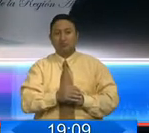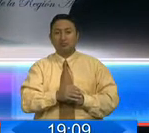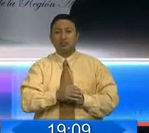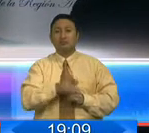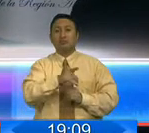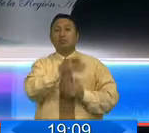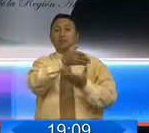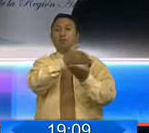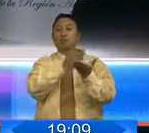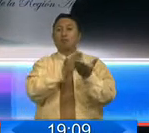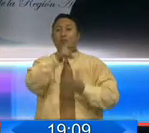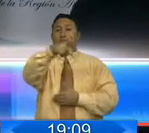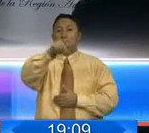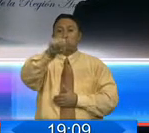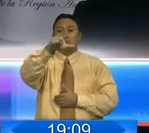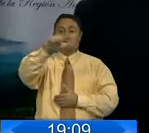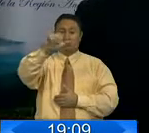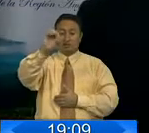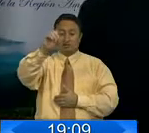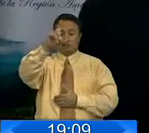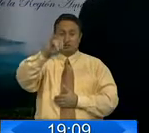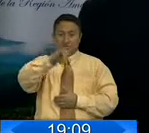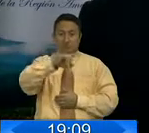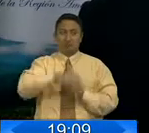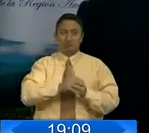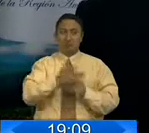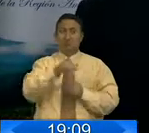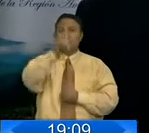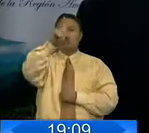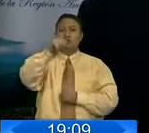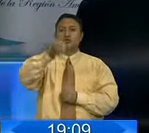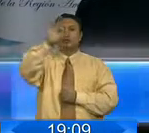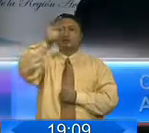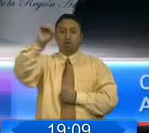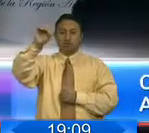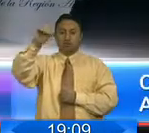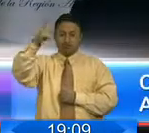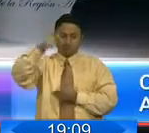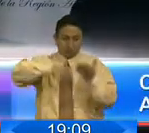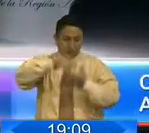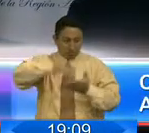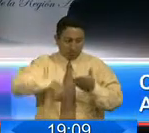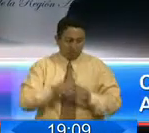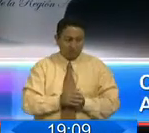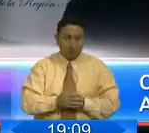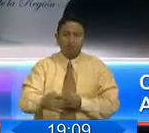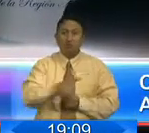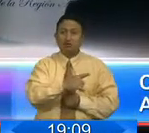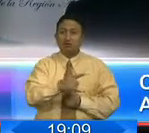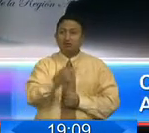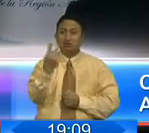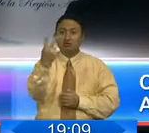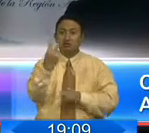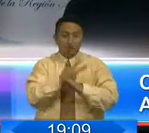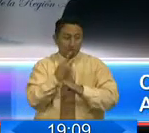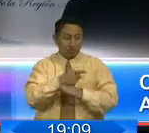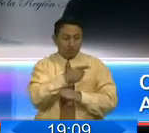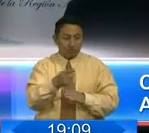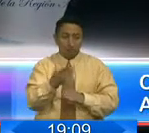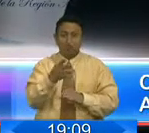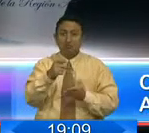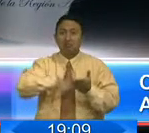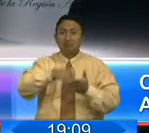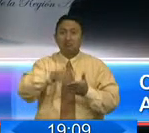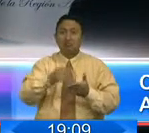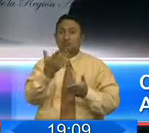baeza por una inversión de un millón 900 han subido al portal dos veces que se ha caído estas dos veces no sé qué pasa con